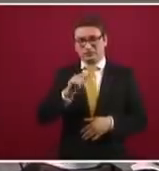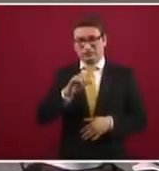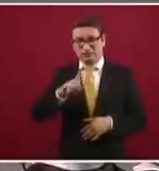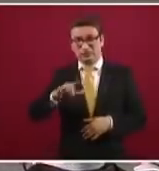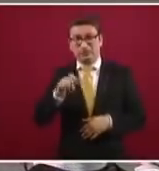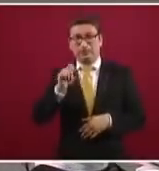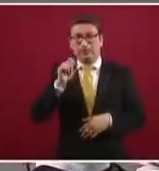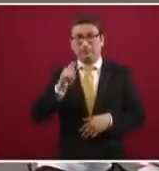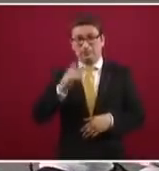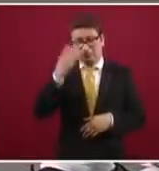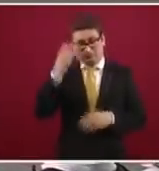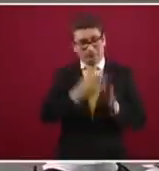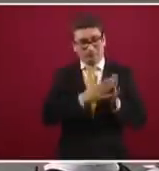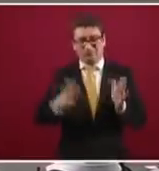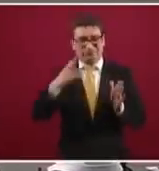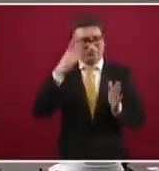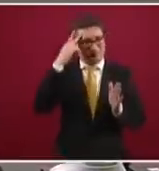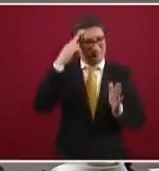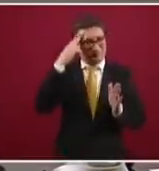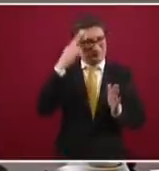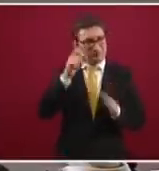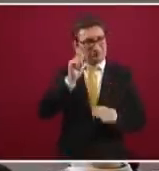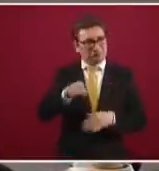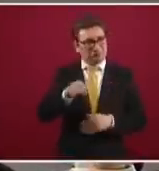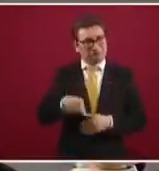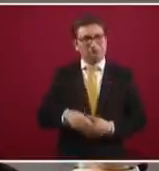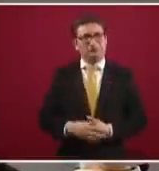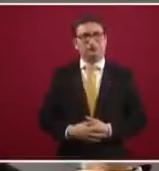época porfirista y